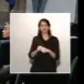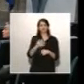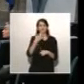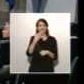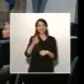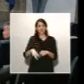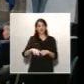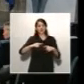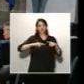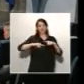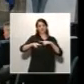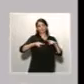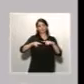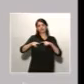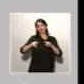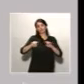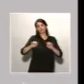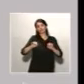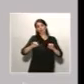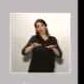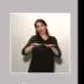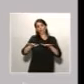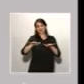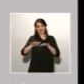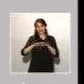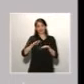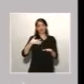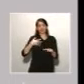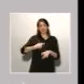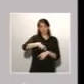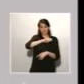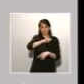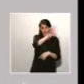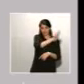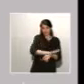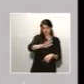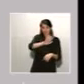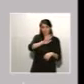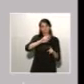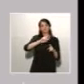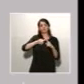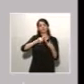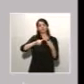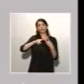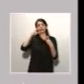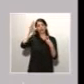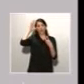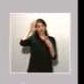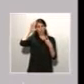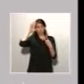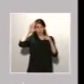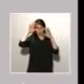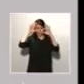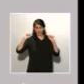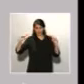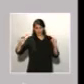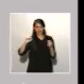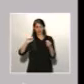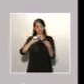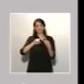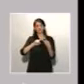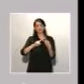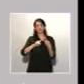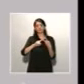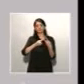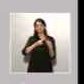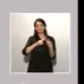operativos de la Policía Nacional y de la Guardia Civil. El comisario principal, José Ángel